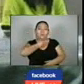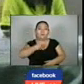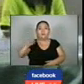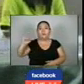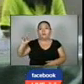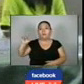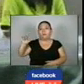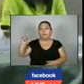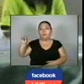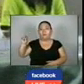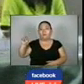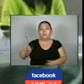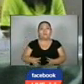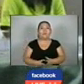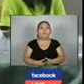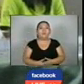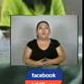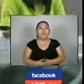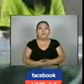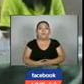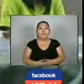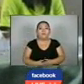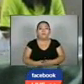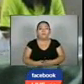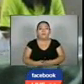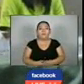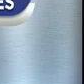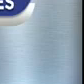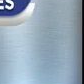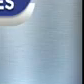Iliana Leiva para Noticiero Hechos.